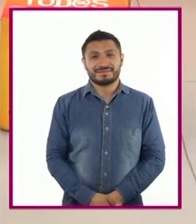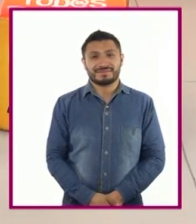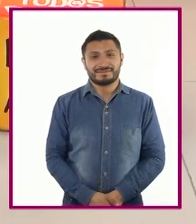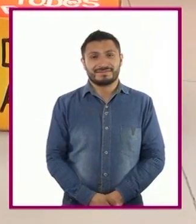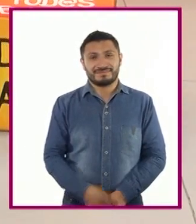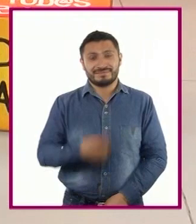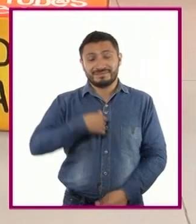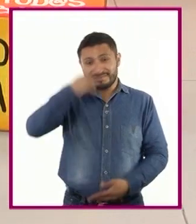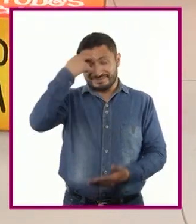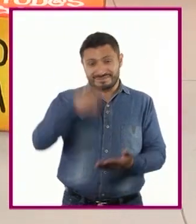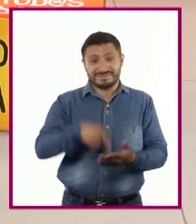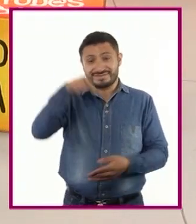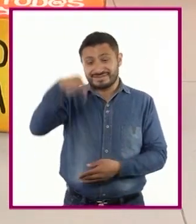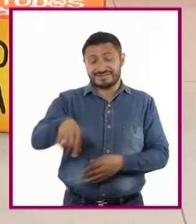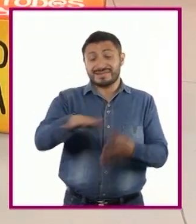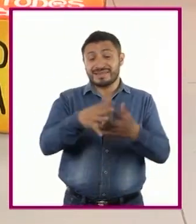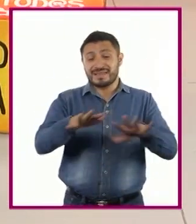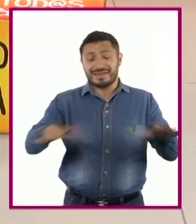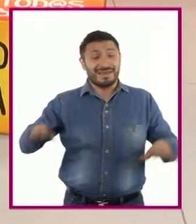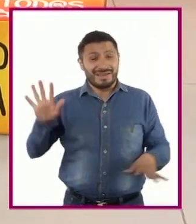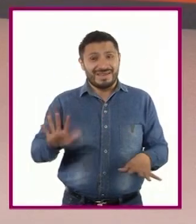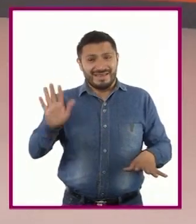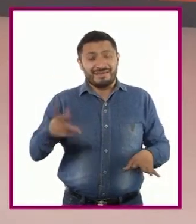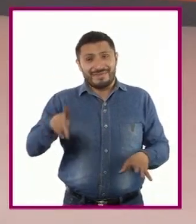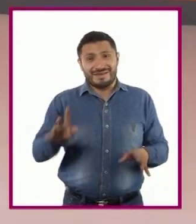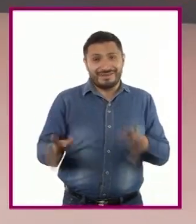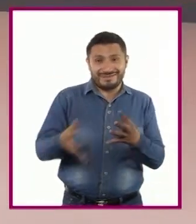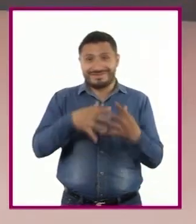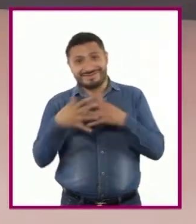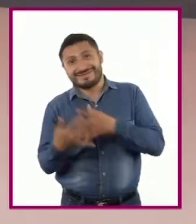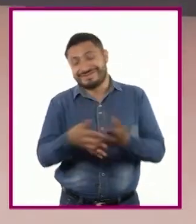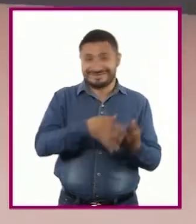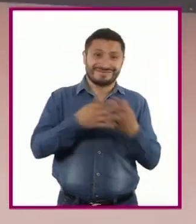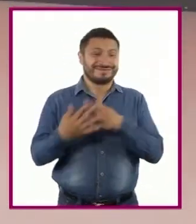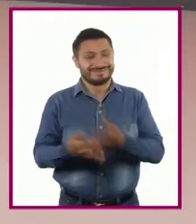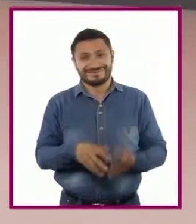Pues yo creo que aquí parece el mar, pero revuelto.